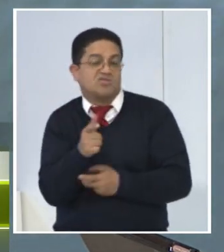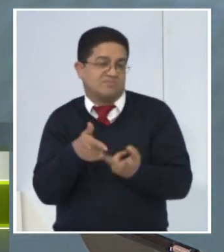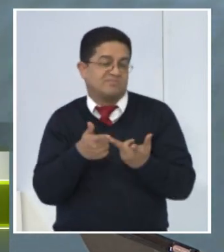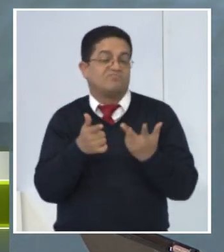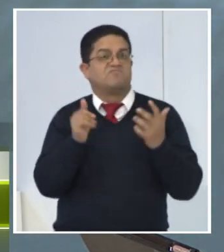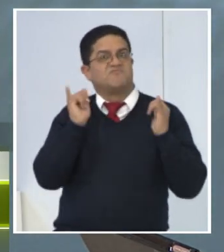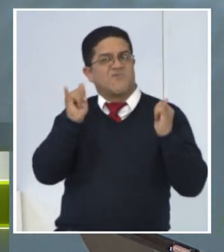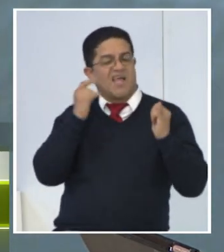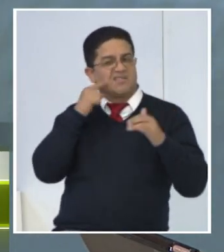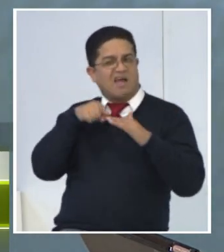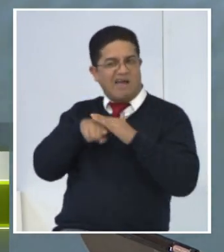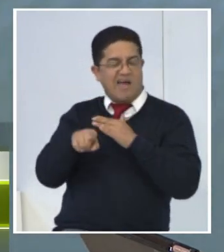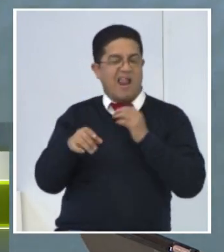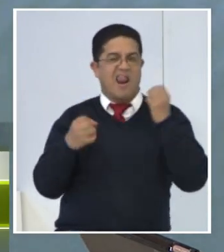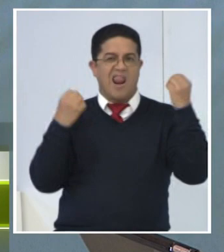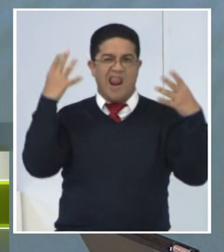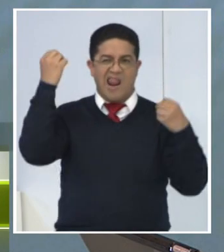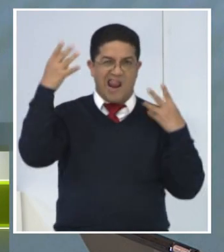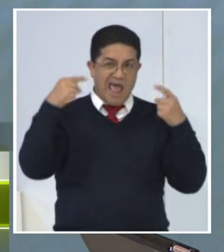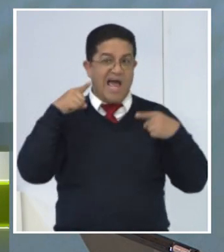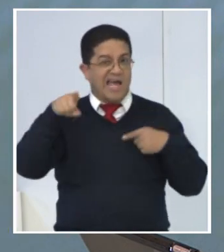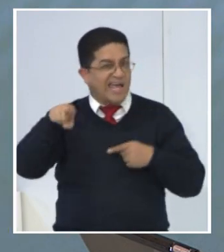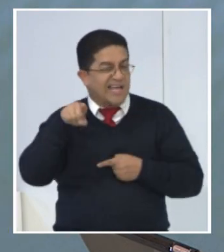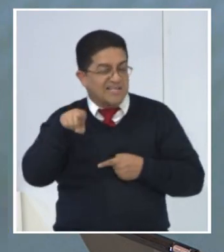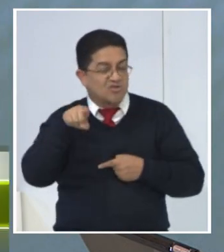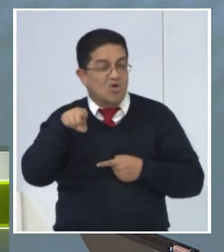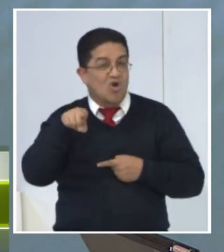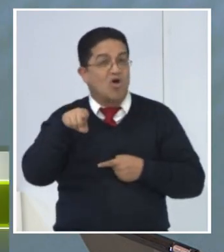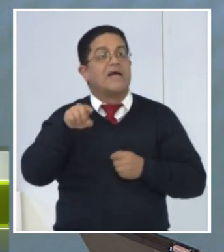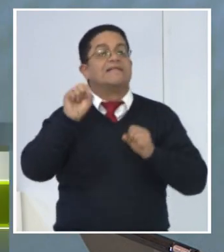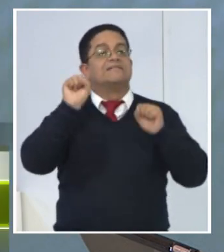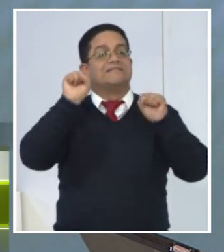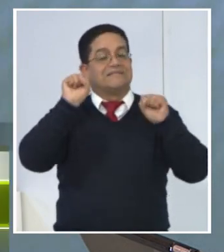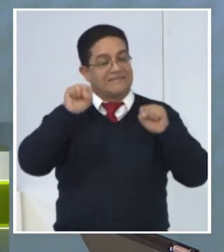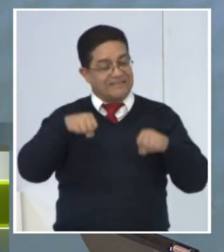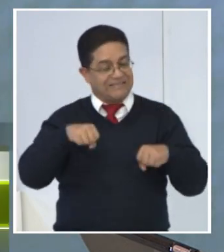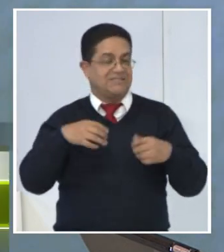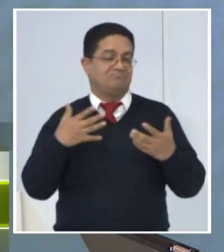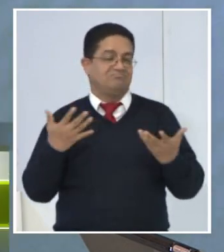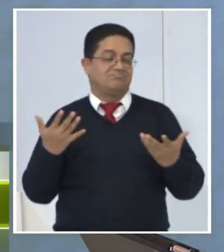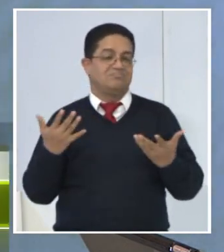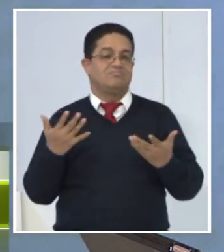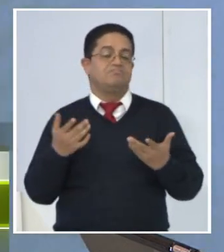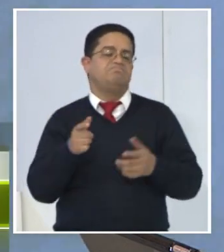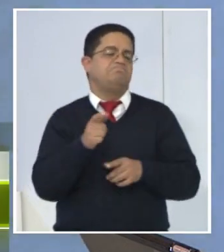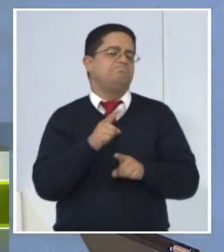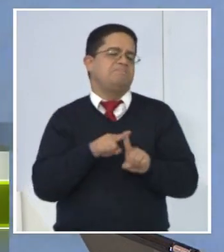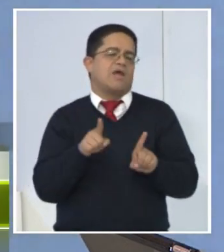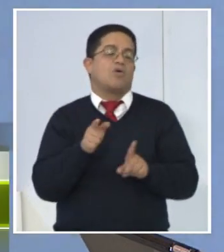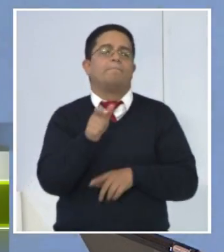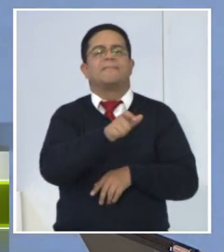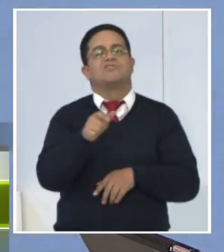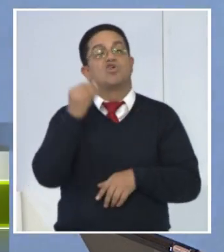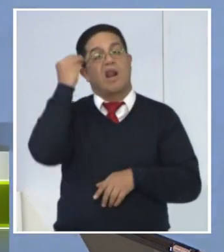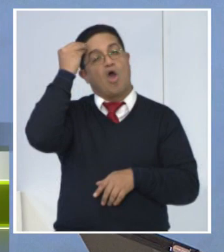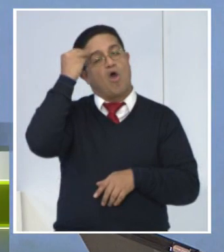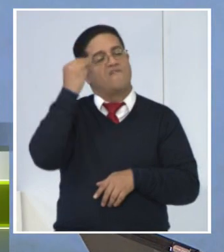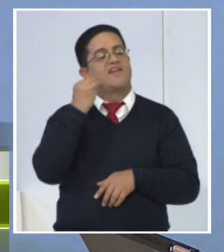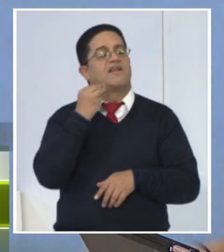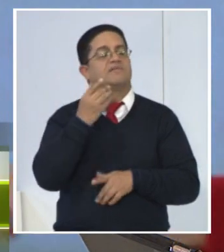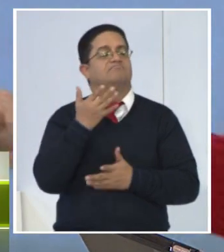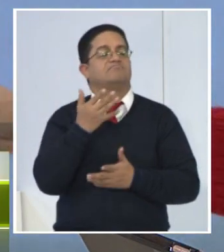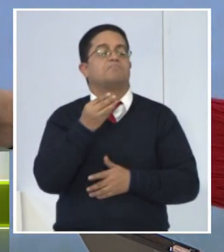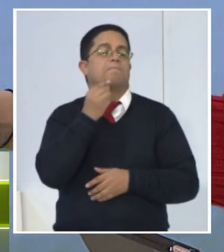muy constantemente. Entonces, estas prácticas, sí, de a lo mejor uno de joven, pues no piensa que a futuro le puedan